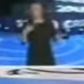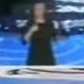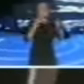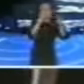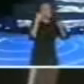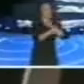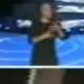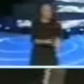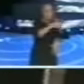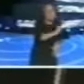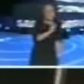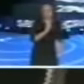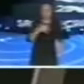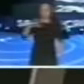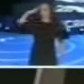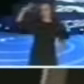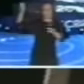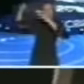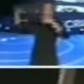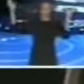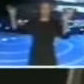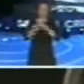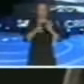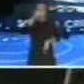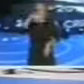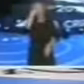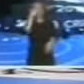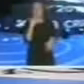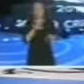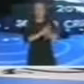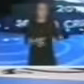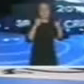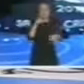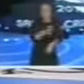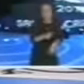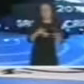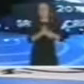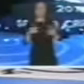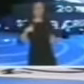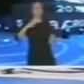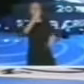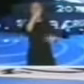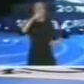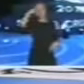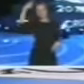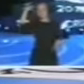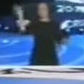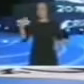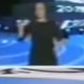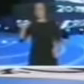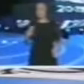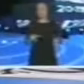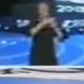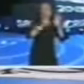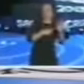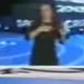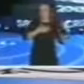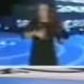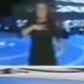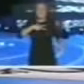para actualizar el Facebook y para ser un tío cultivado. No importa las leyes ni derechos, que como ciudadano tienes otra